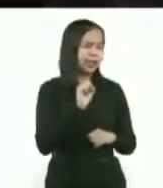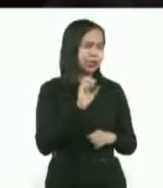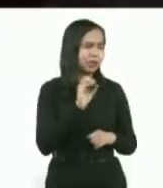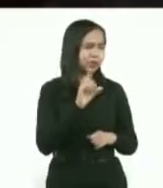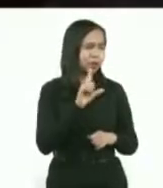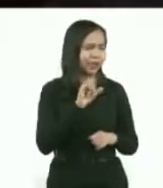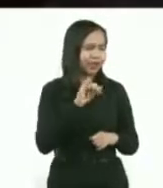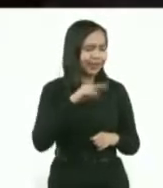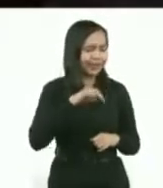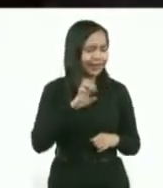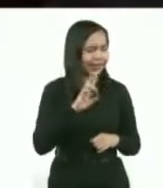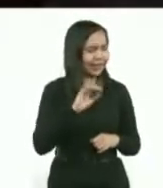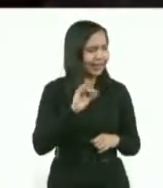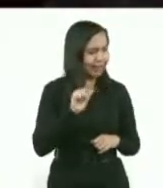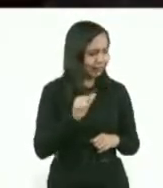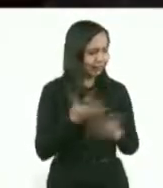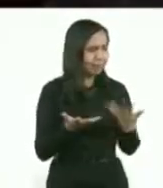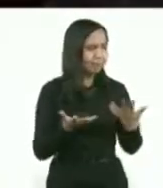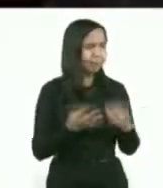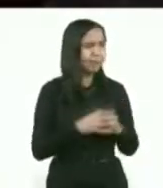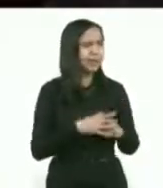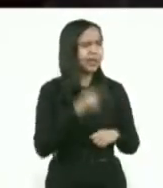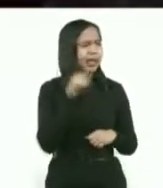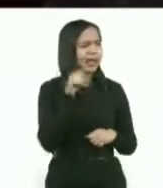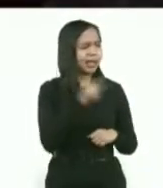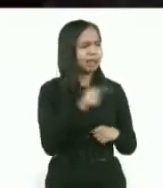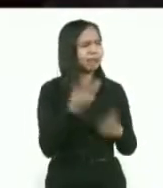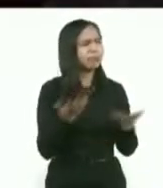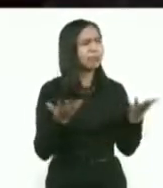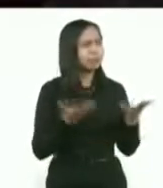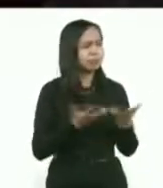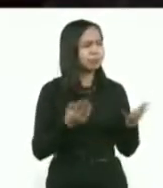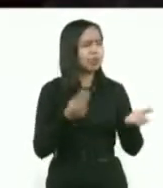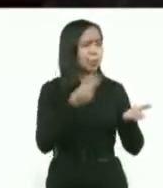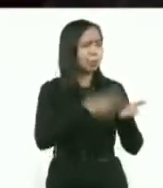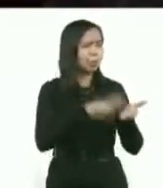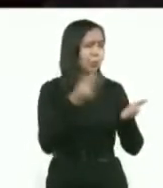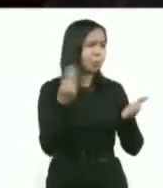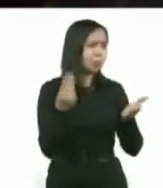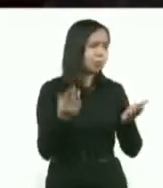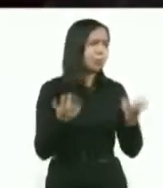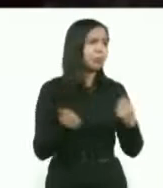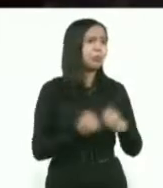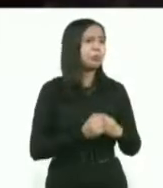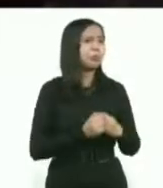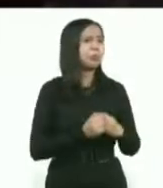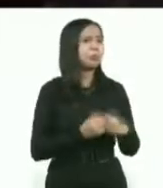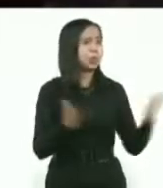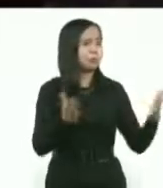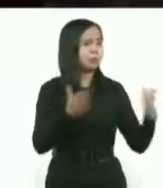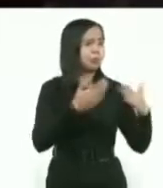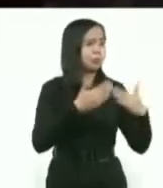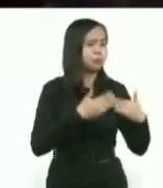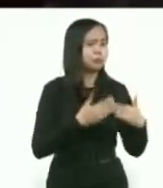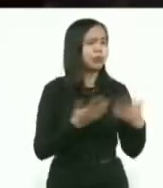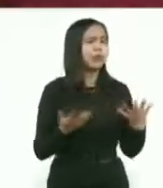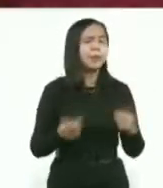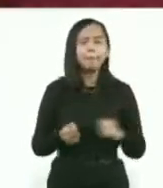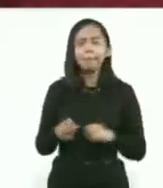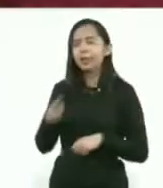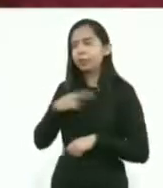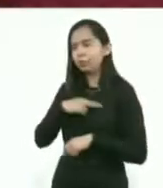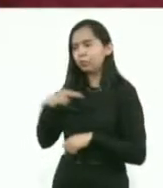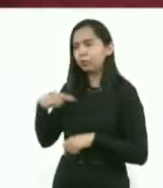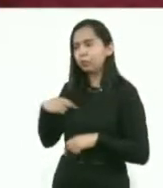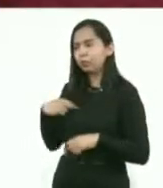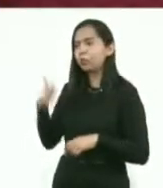correcto, ¿a qué se hará acreedora? Además de esta inmovilización, ¿qué multa es la que conlleva el hecho de… En el caso de